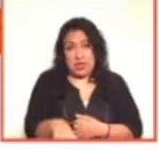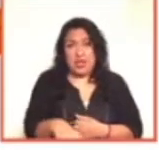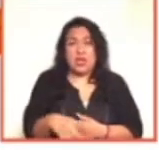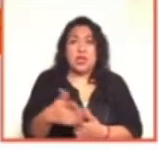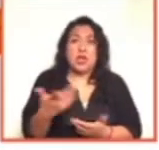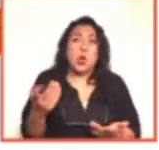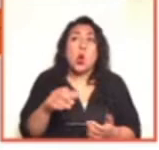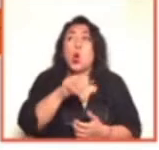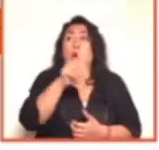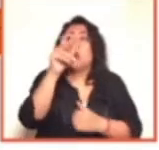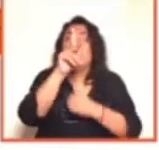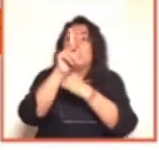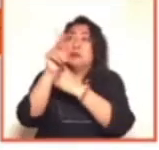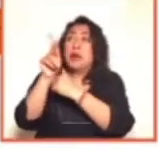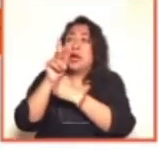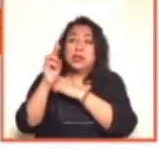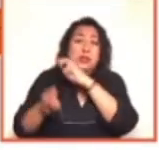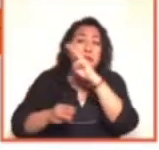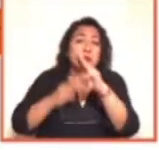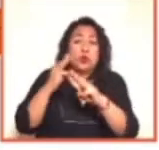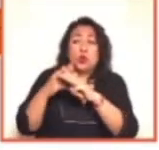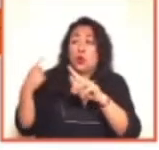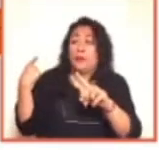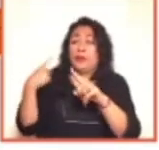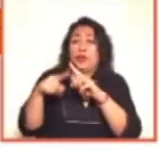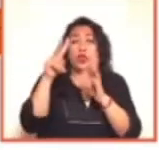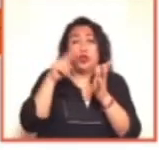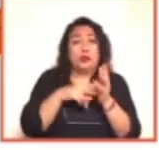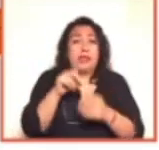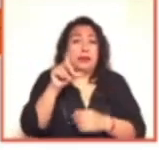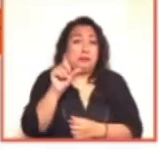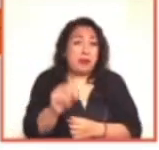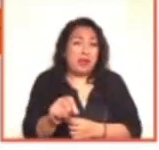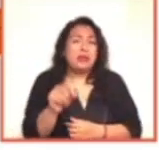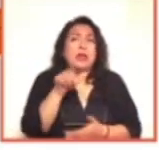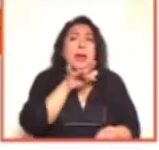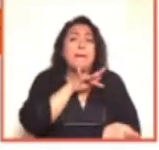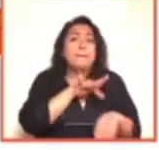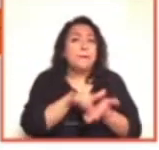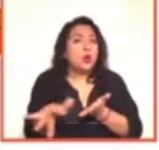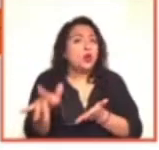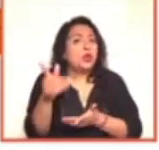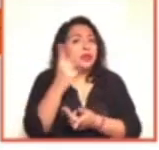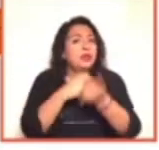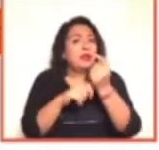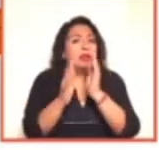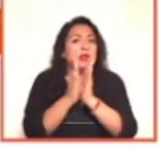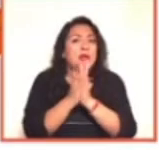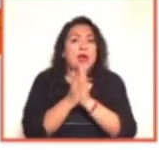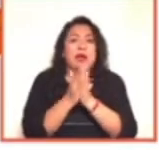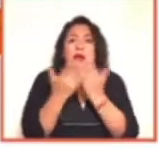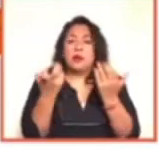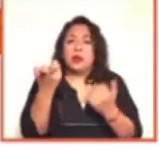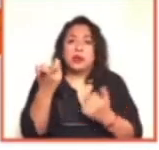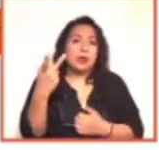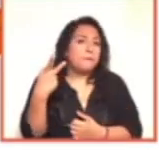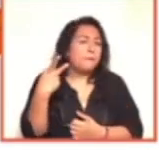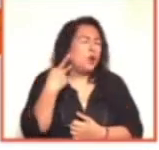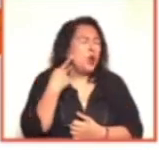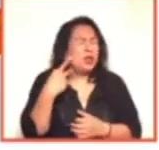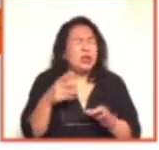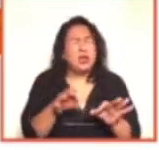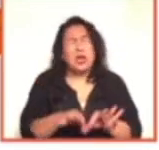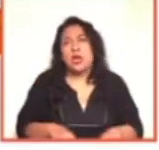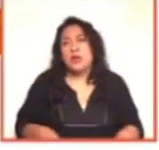otras partes del mundo a lo largo del 2020 ha sido apoyar a las librerías una política fundamental